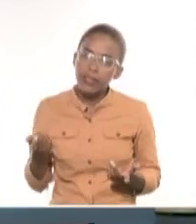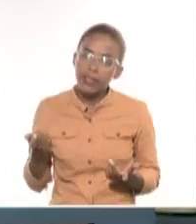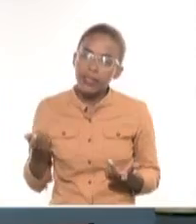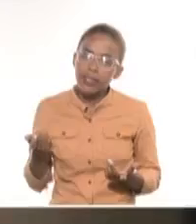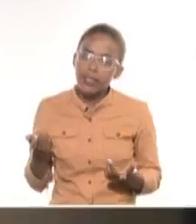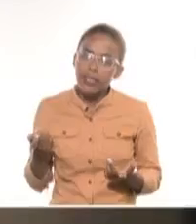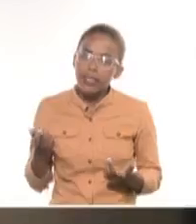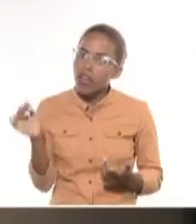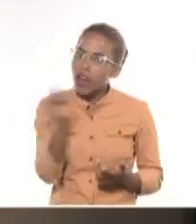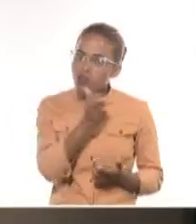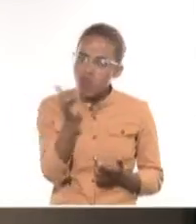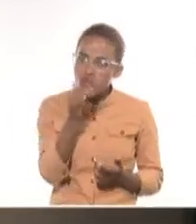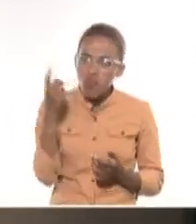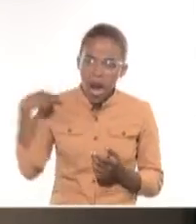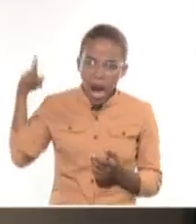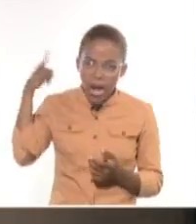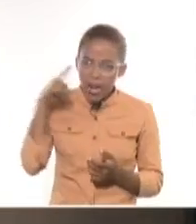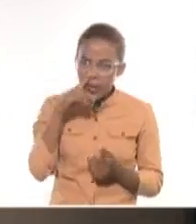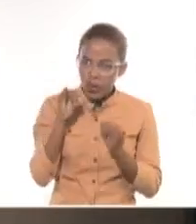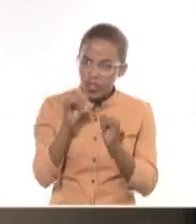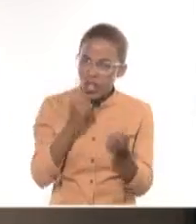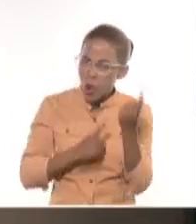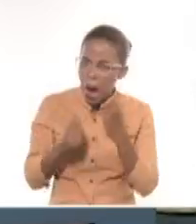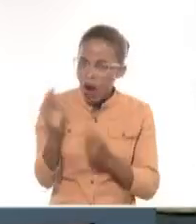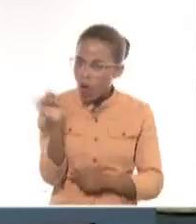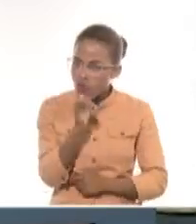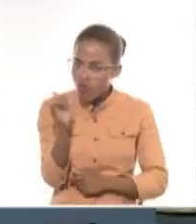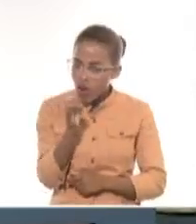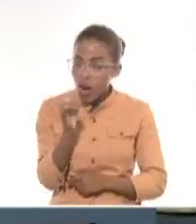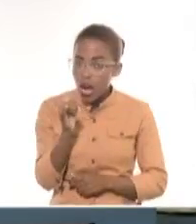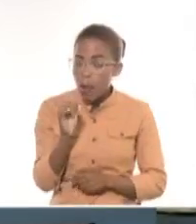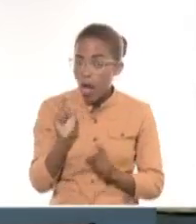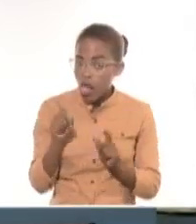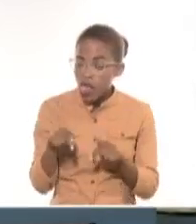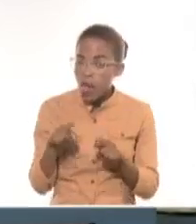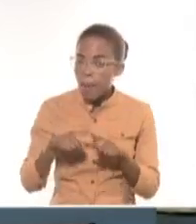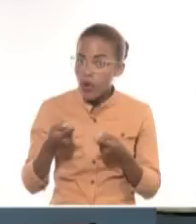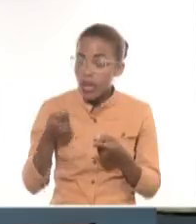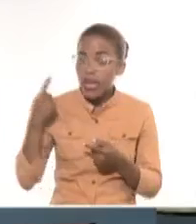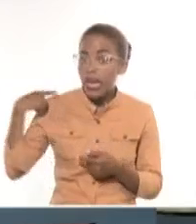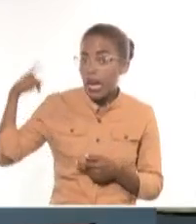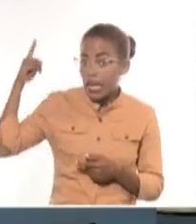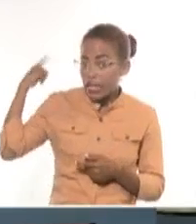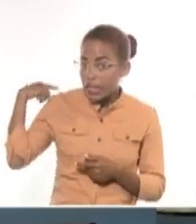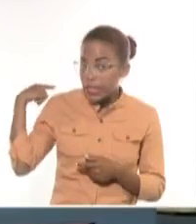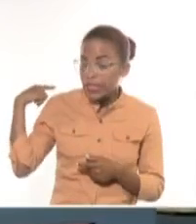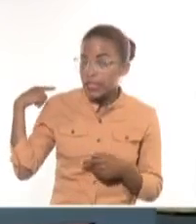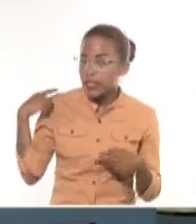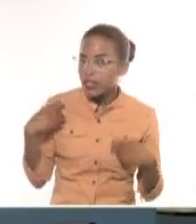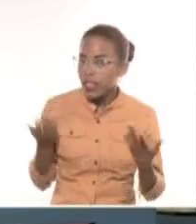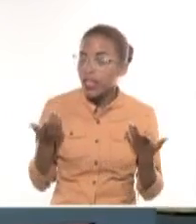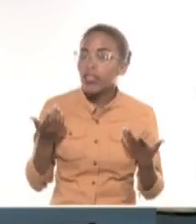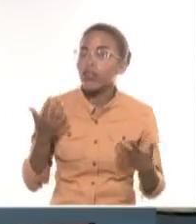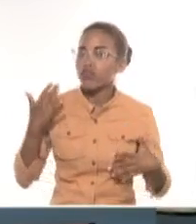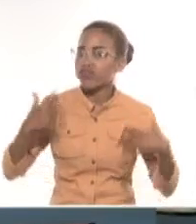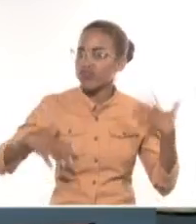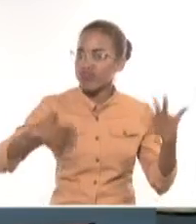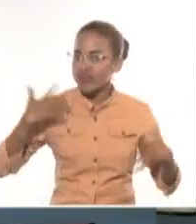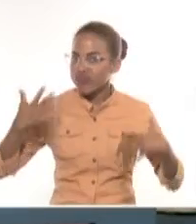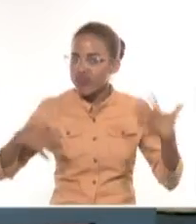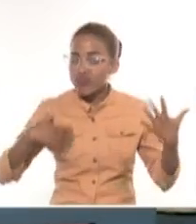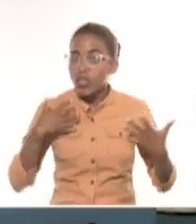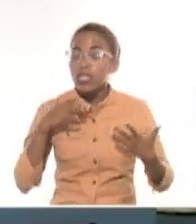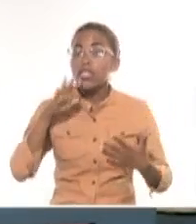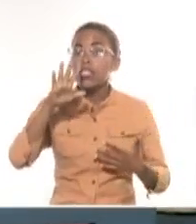reporte sobre todo en los medios, programa, porque el día de ayer, sé por dónde viene. Se conmemoraron